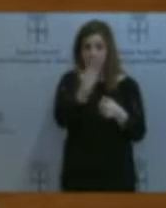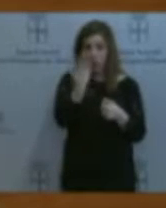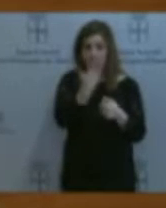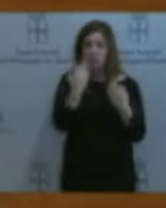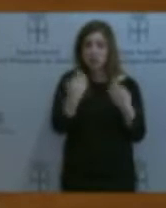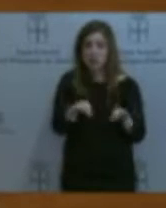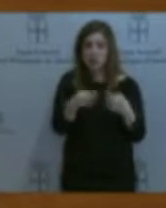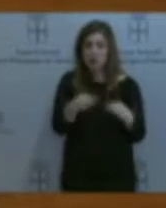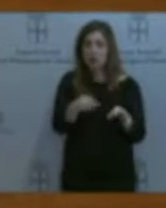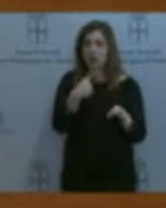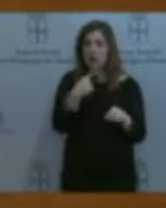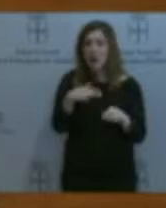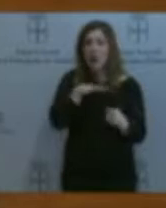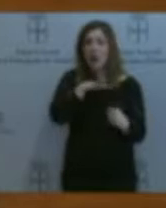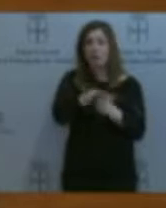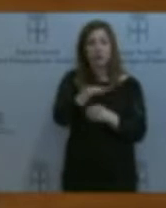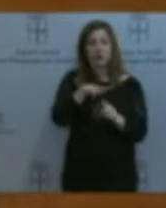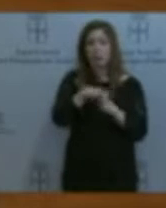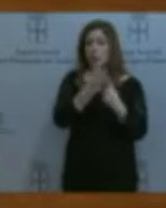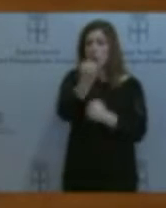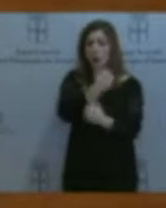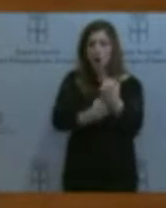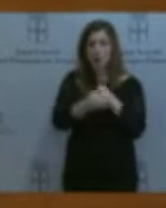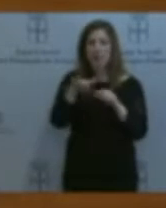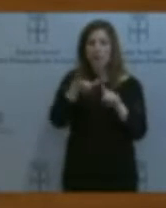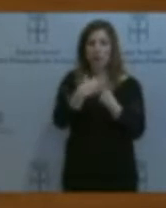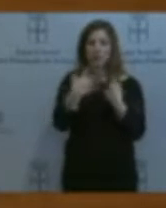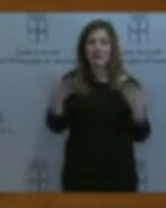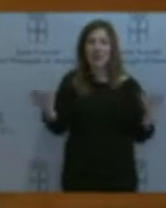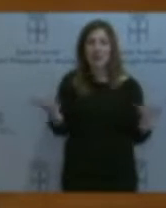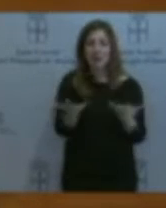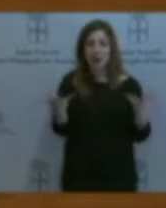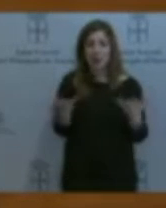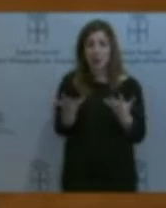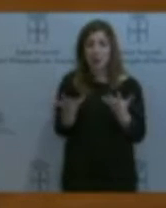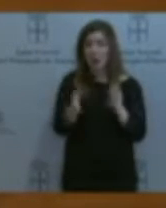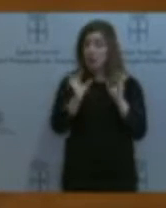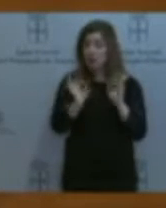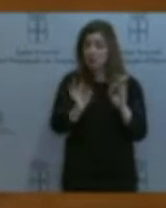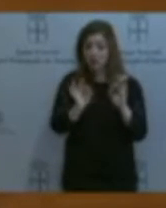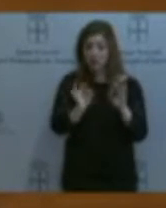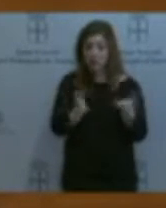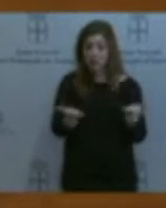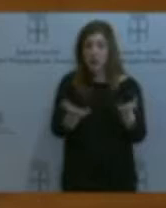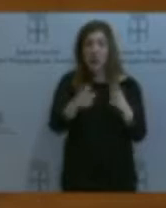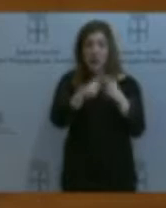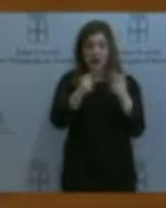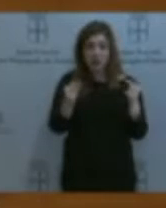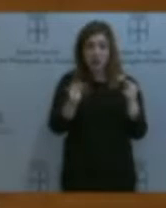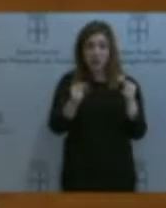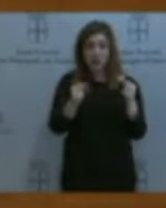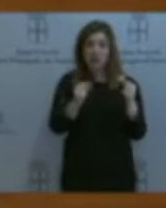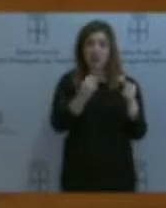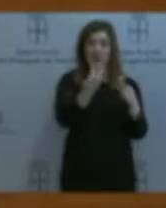a situarse en el campo de la situación económica, de las situaciones de emergencia. Y no falta razón para que sea así. En Asturias, 1 de cada